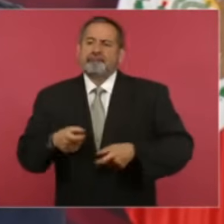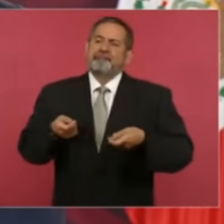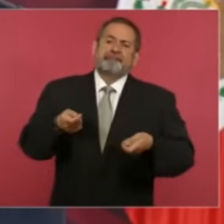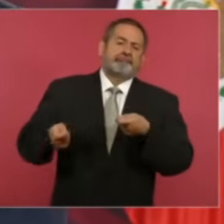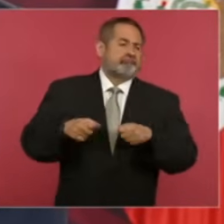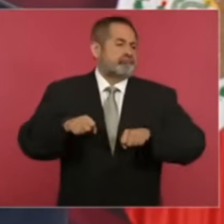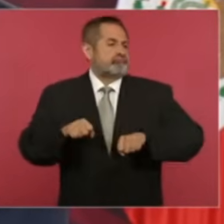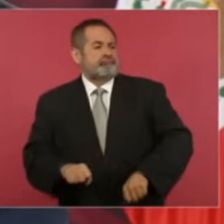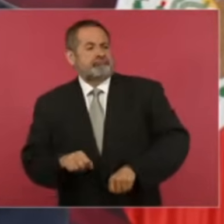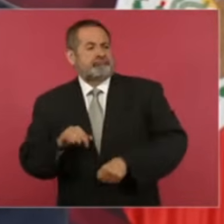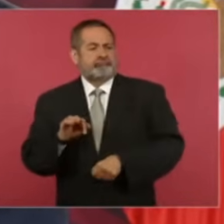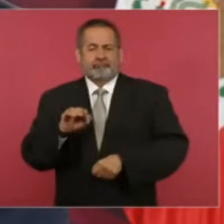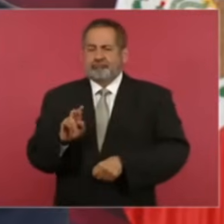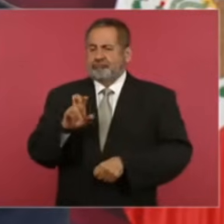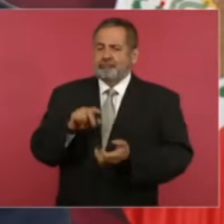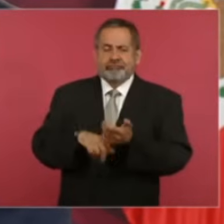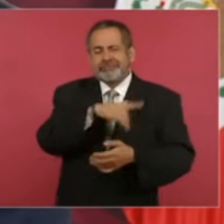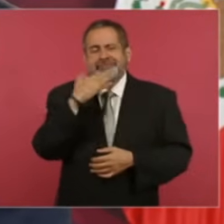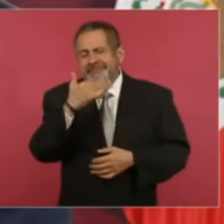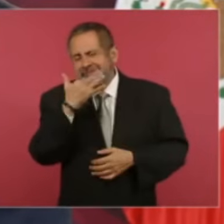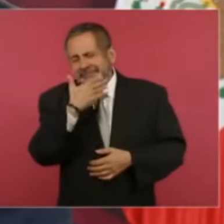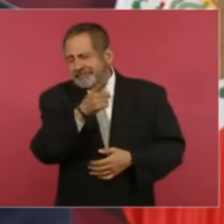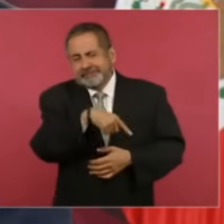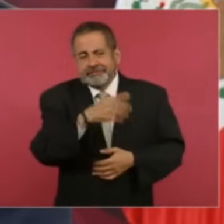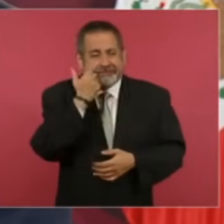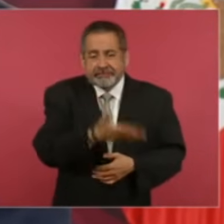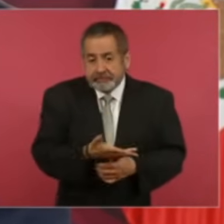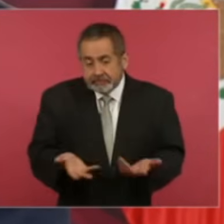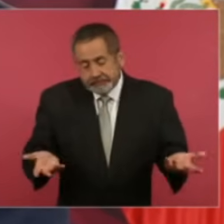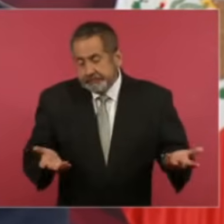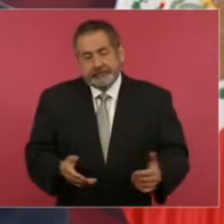por sus fueros, los corruptos,